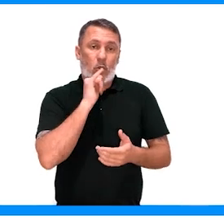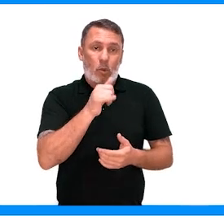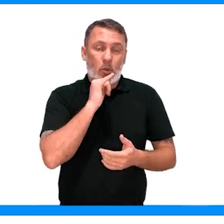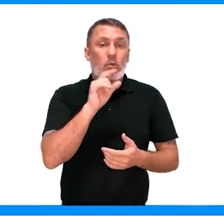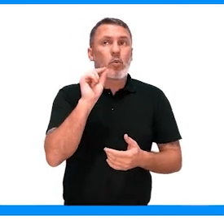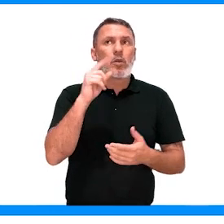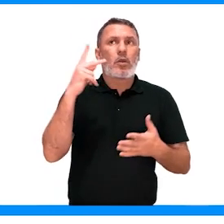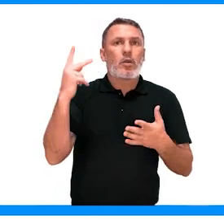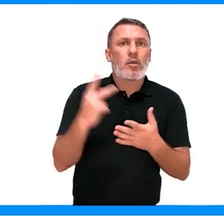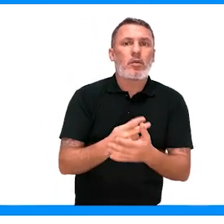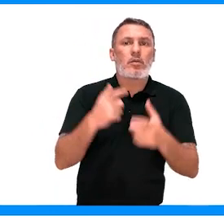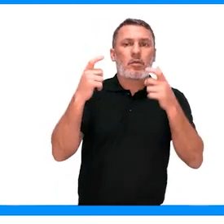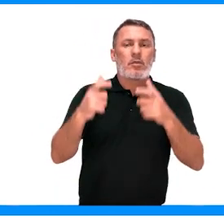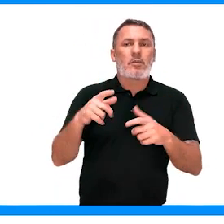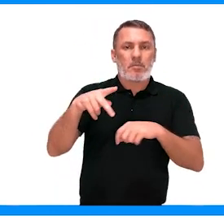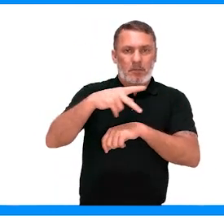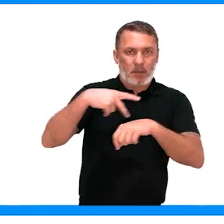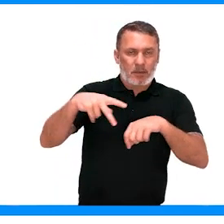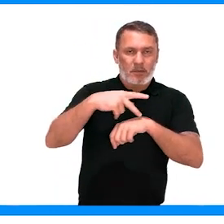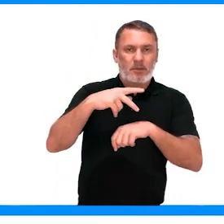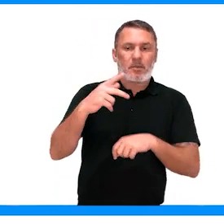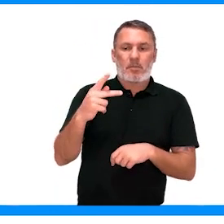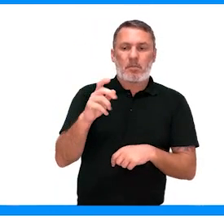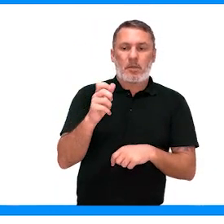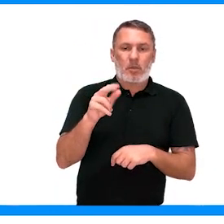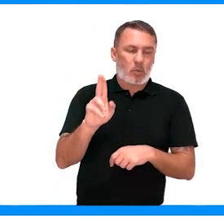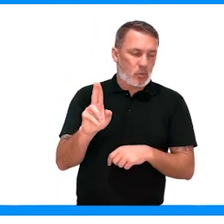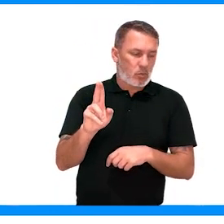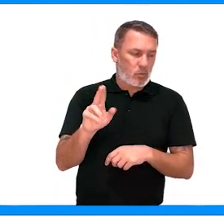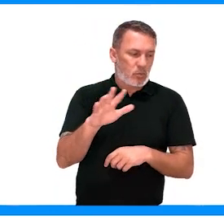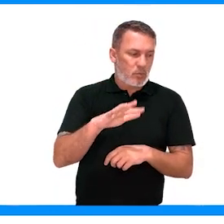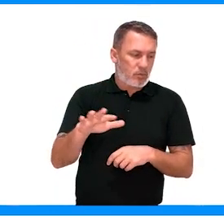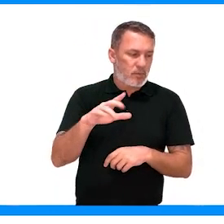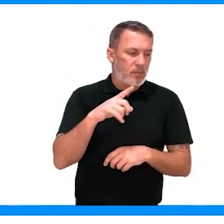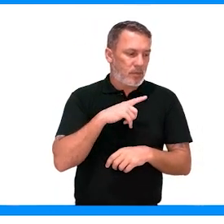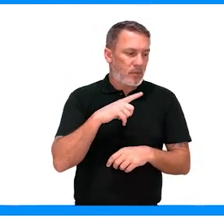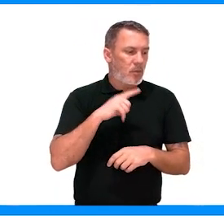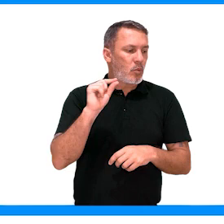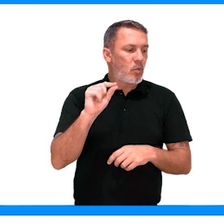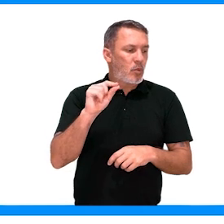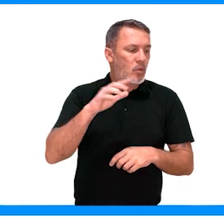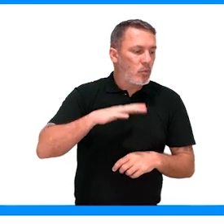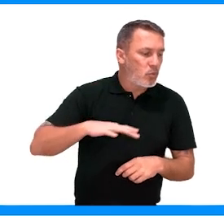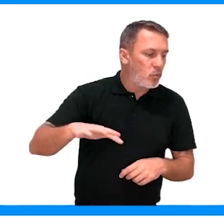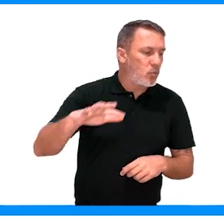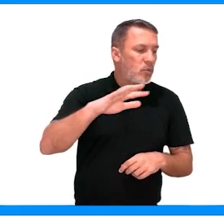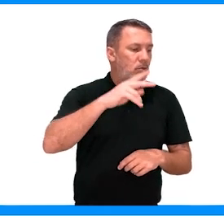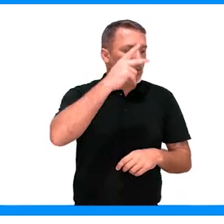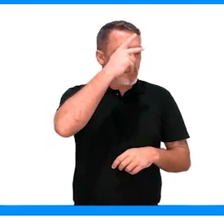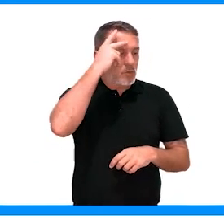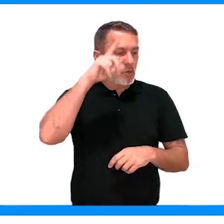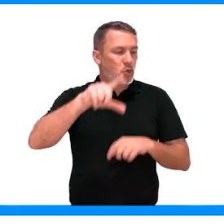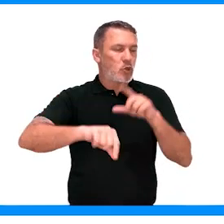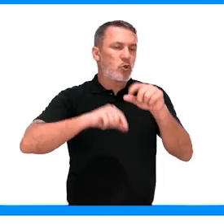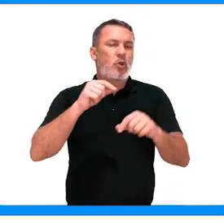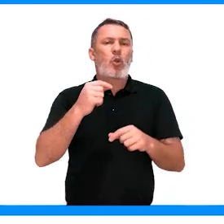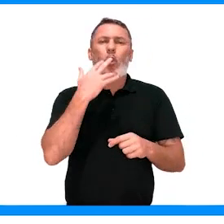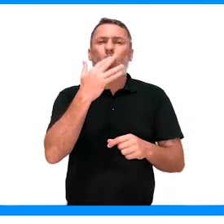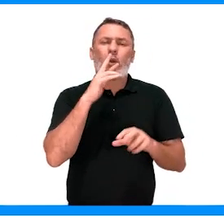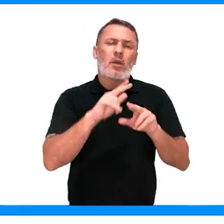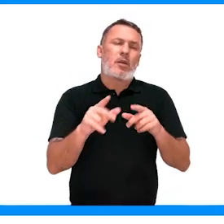cuenta que en el antiguo Perú se hallaba maíz llamado choclo de todos los